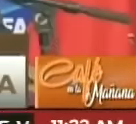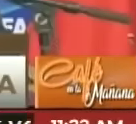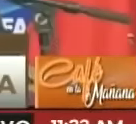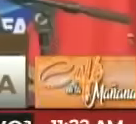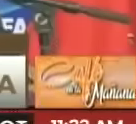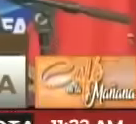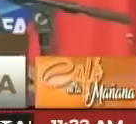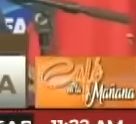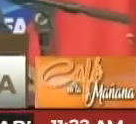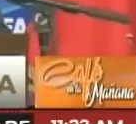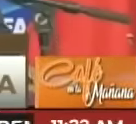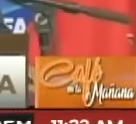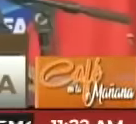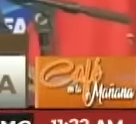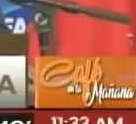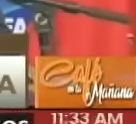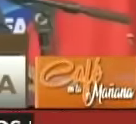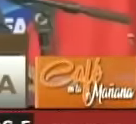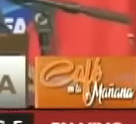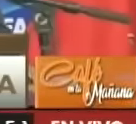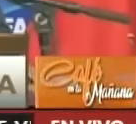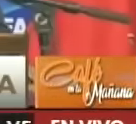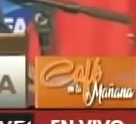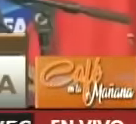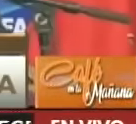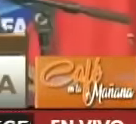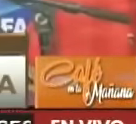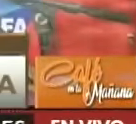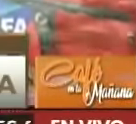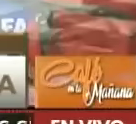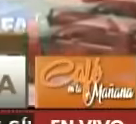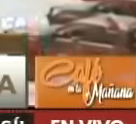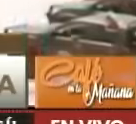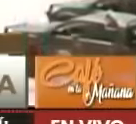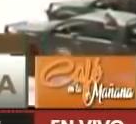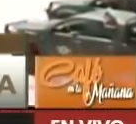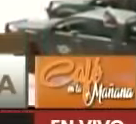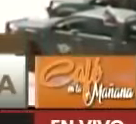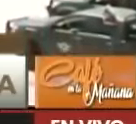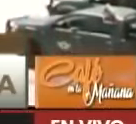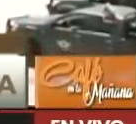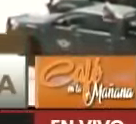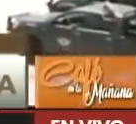acto electoral tradicional, clásico, donde